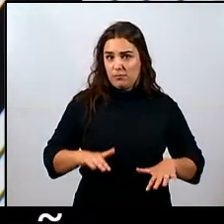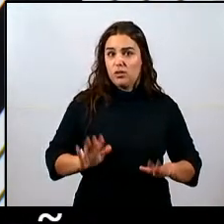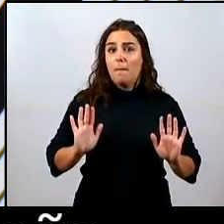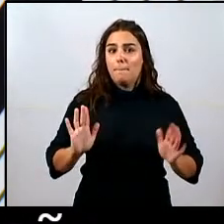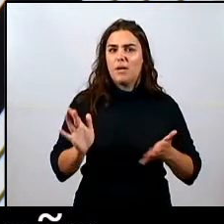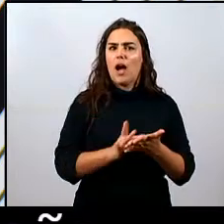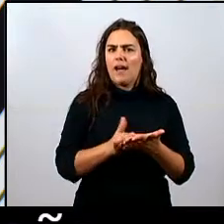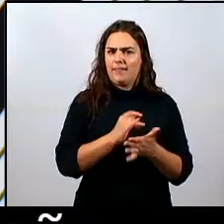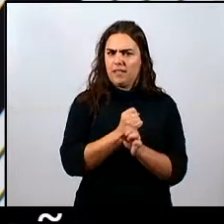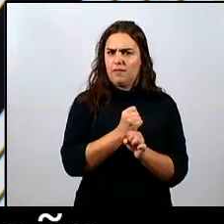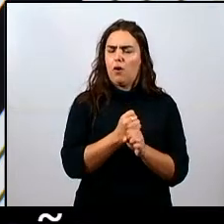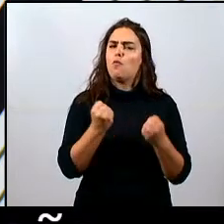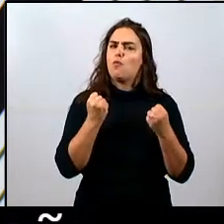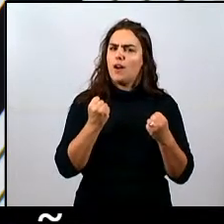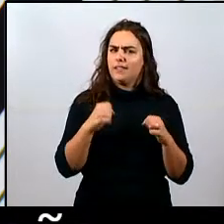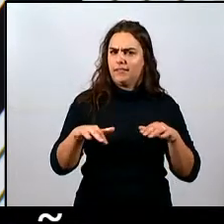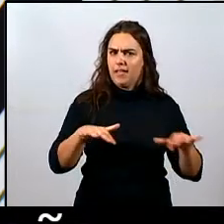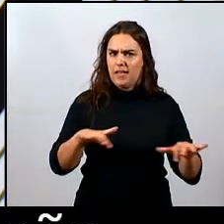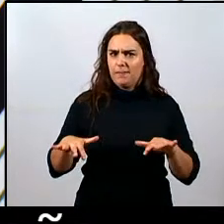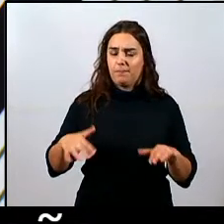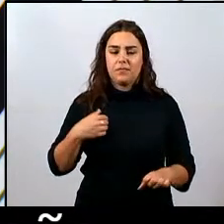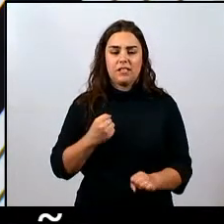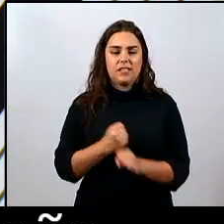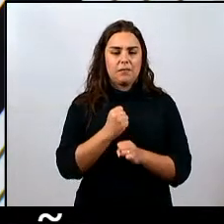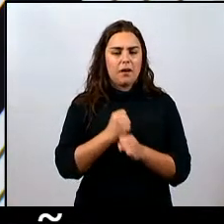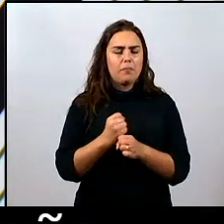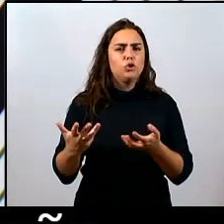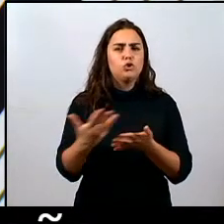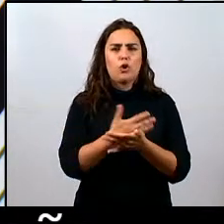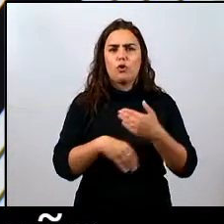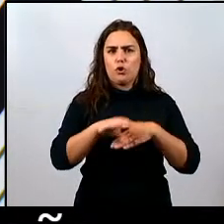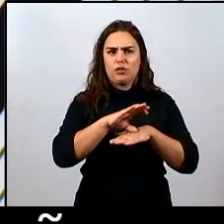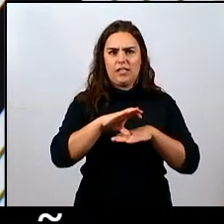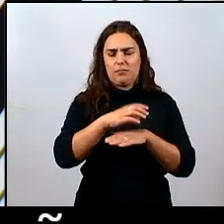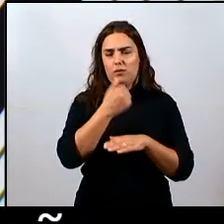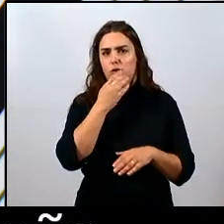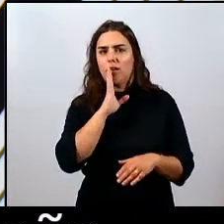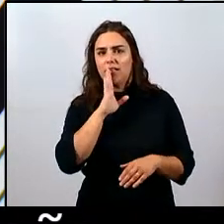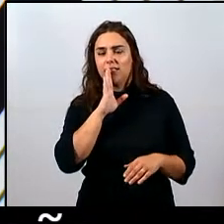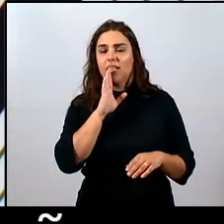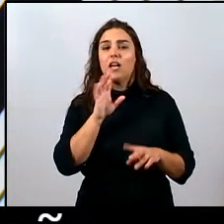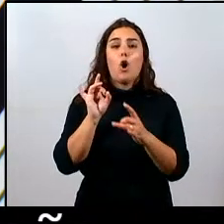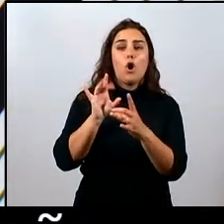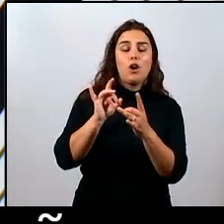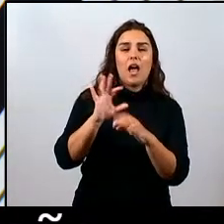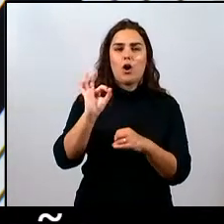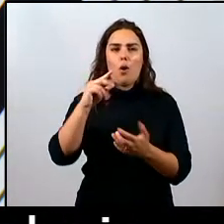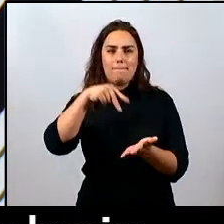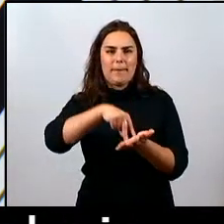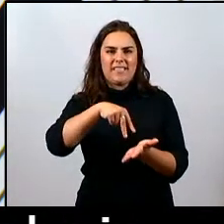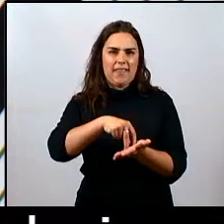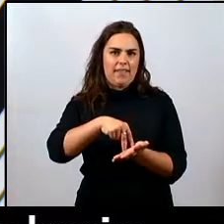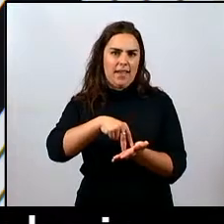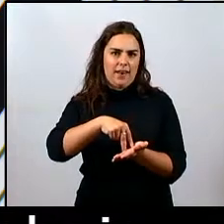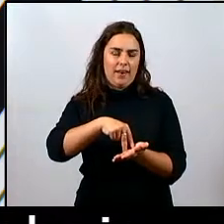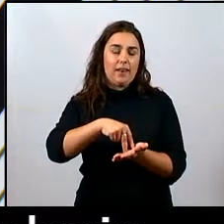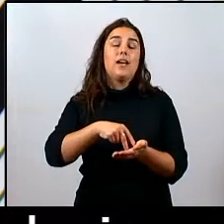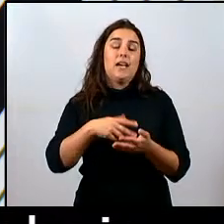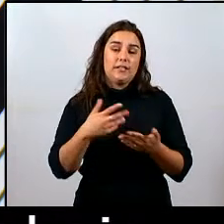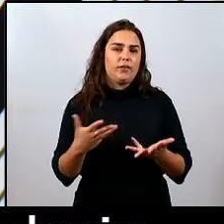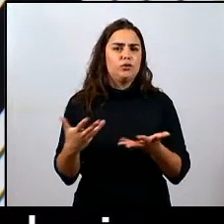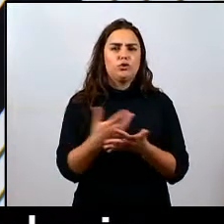de trabajo muy intensa. Vamos a trabajar todos los consejeros, como decía, de manera telemática o de manera presencial, de manera que